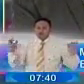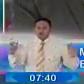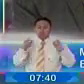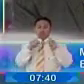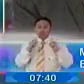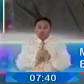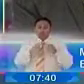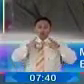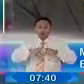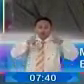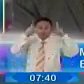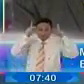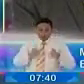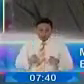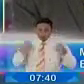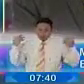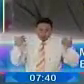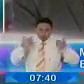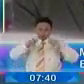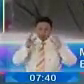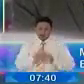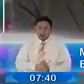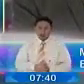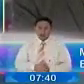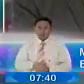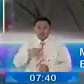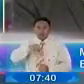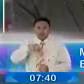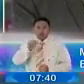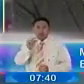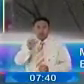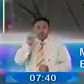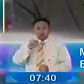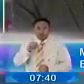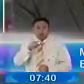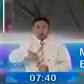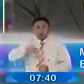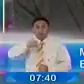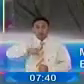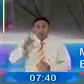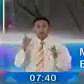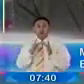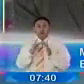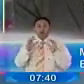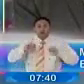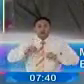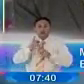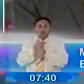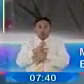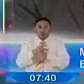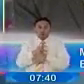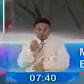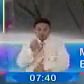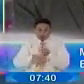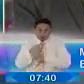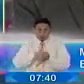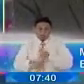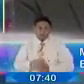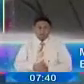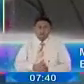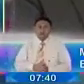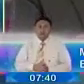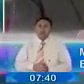colocado bastante, decenas, para poder darle conectividad a personas para que saquen así sea sus productos agrícolas y los lleven